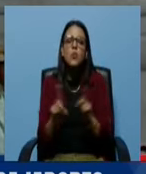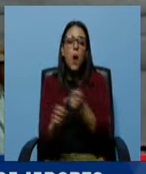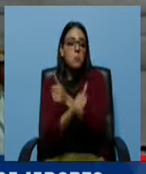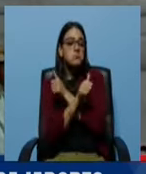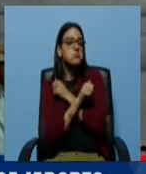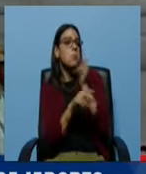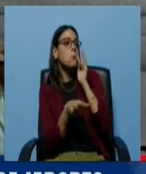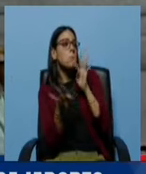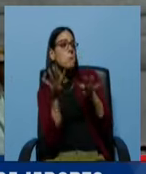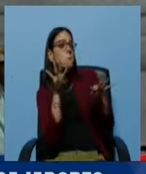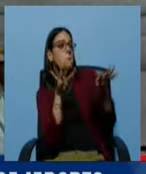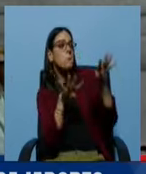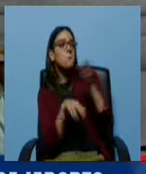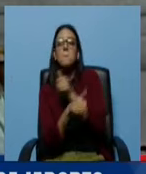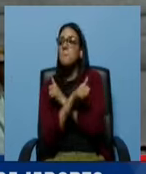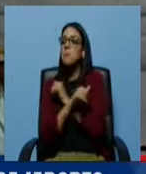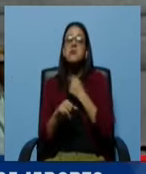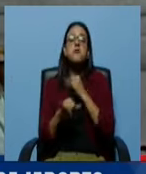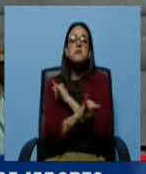hizo.